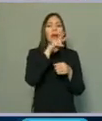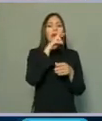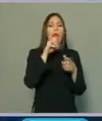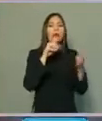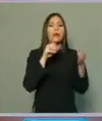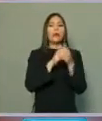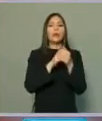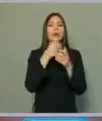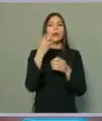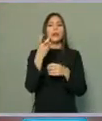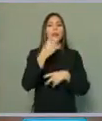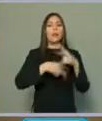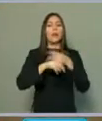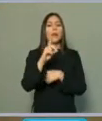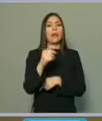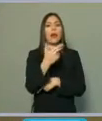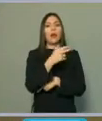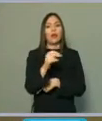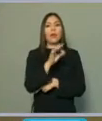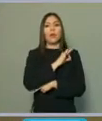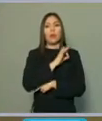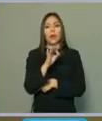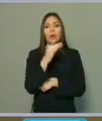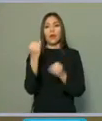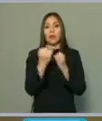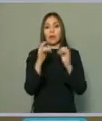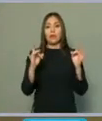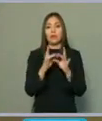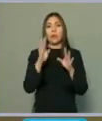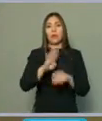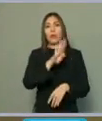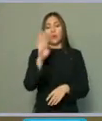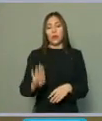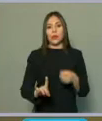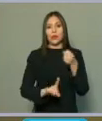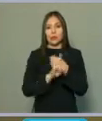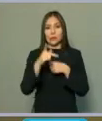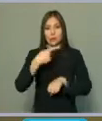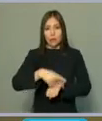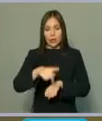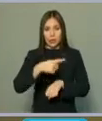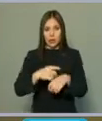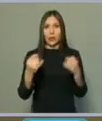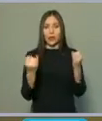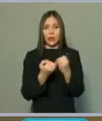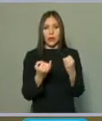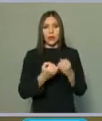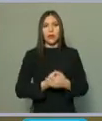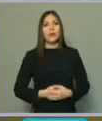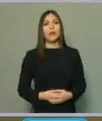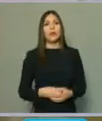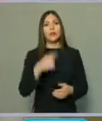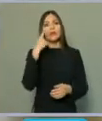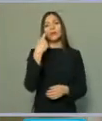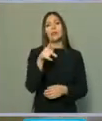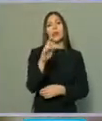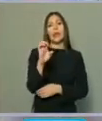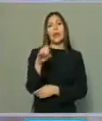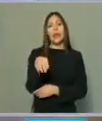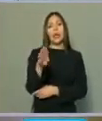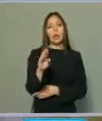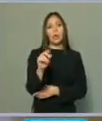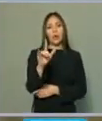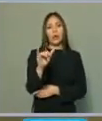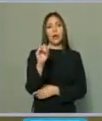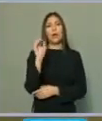es el daño que puede causar. Y puede causar incluso la muerte también, ¿no? En este cuadro agudo de la embolia cerebral o el